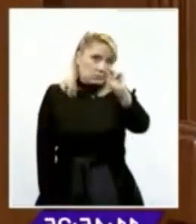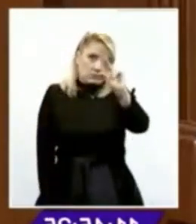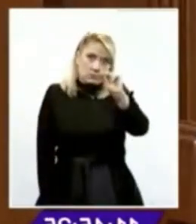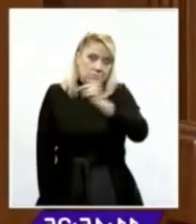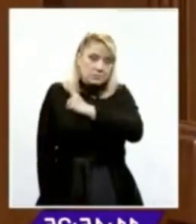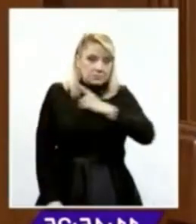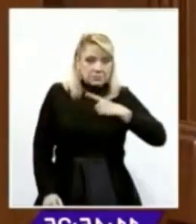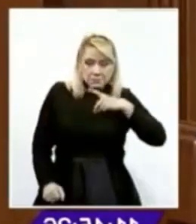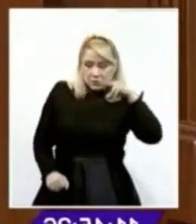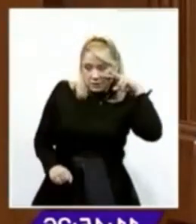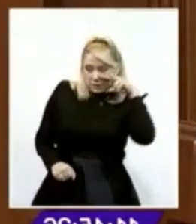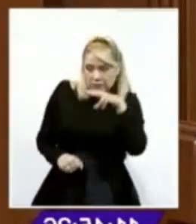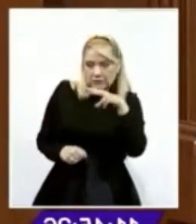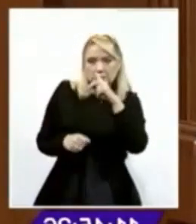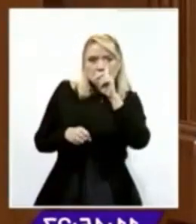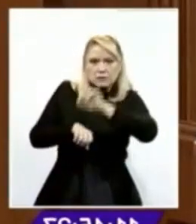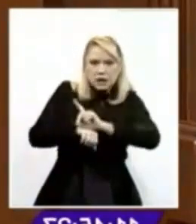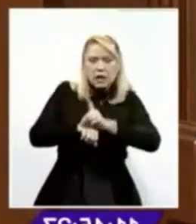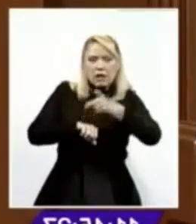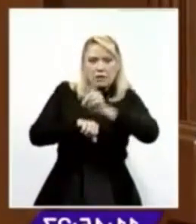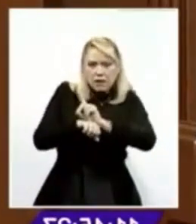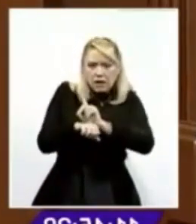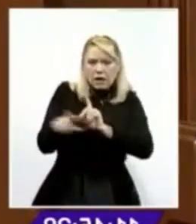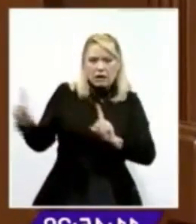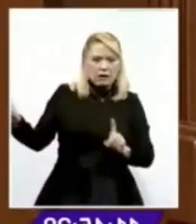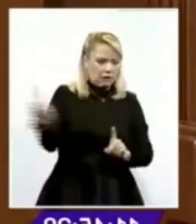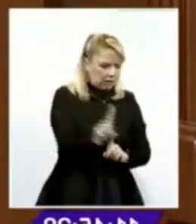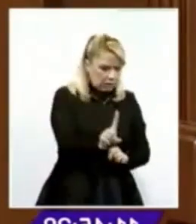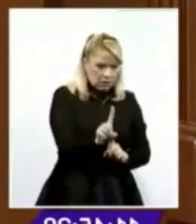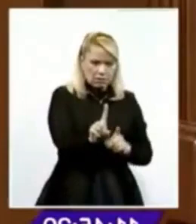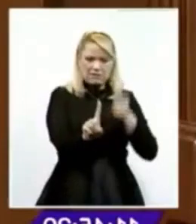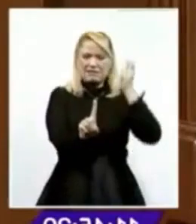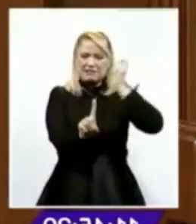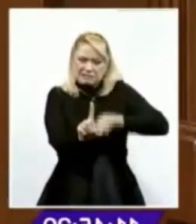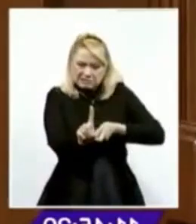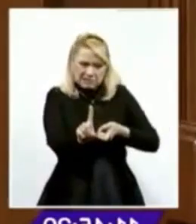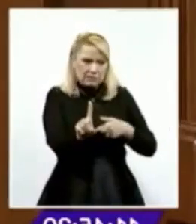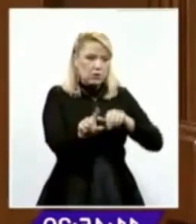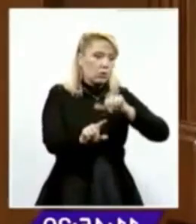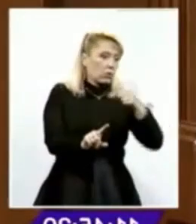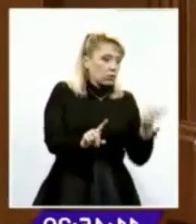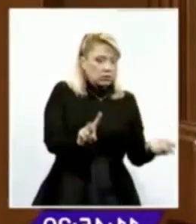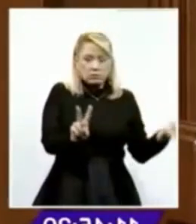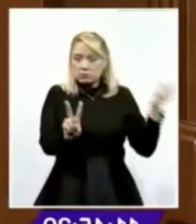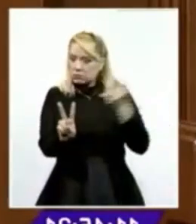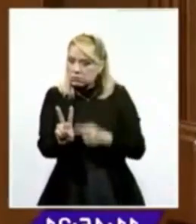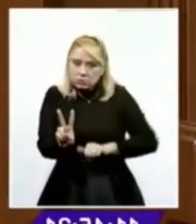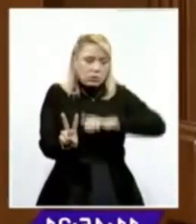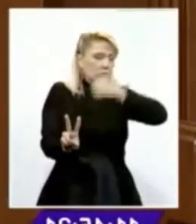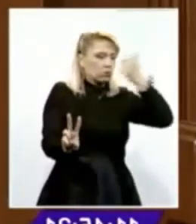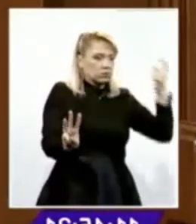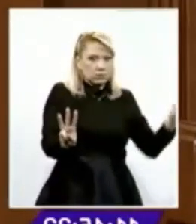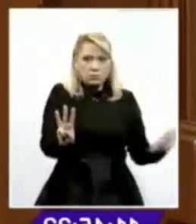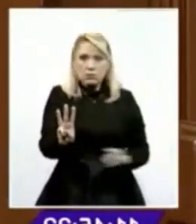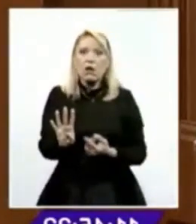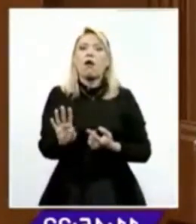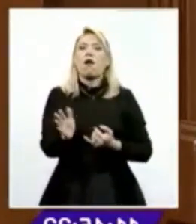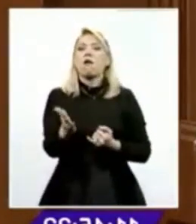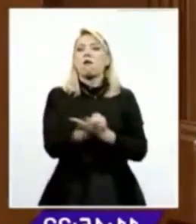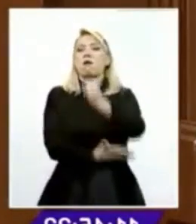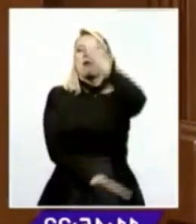se resuelven día a día, sino también en todas nuestras acciones y